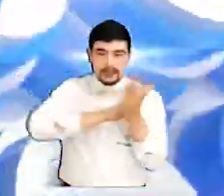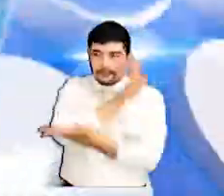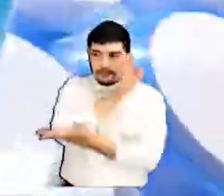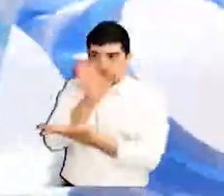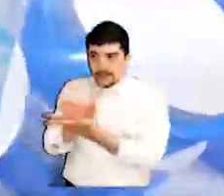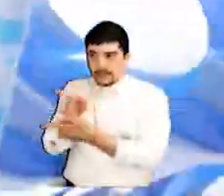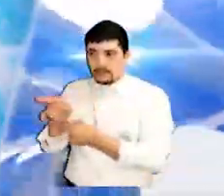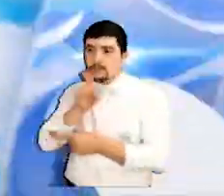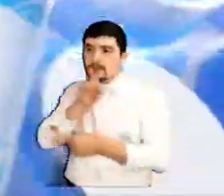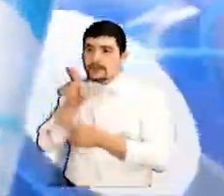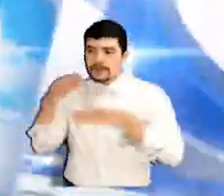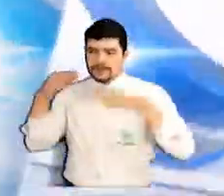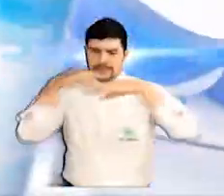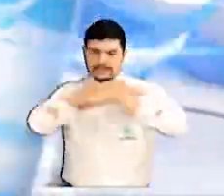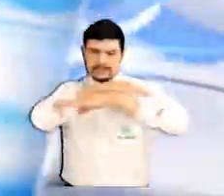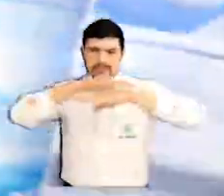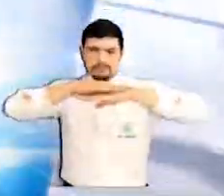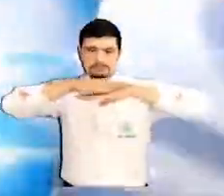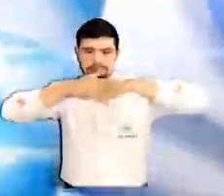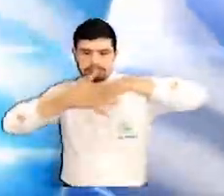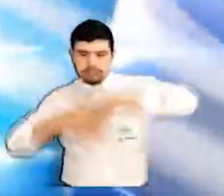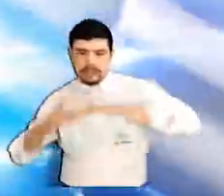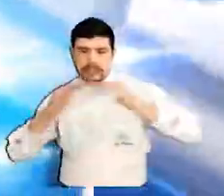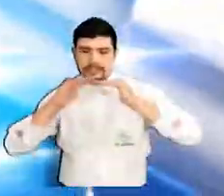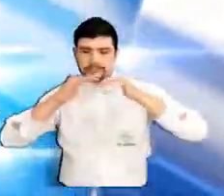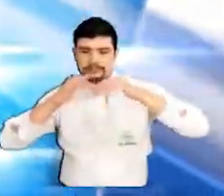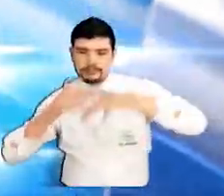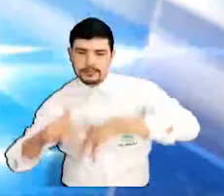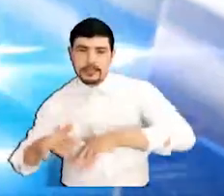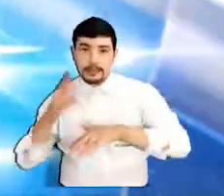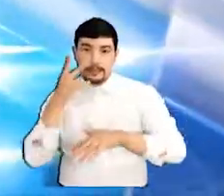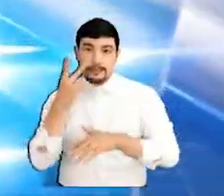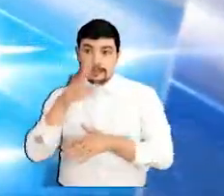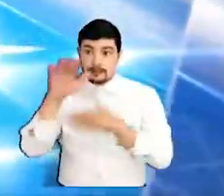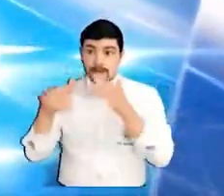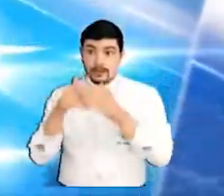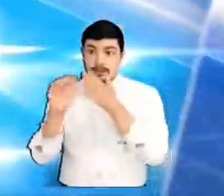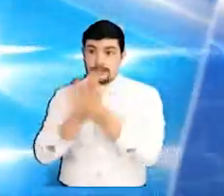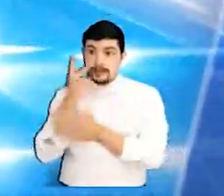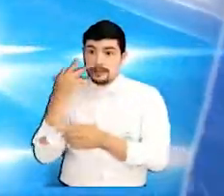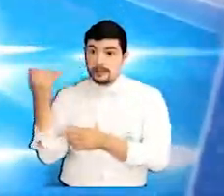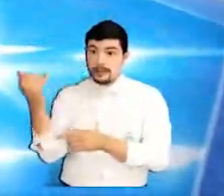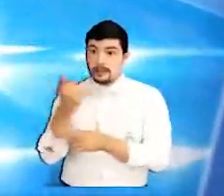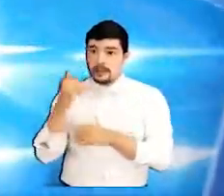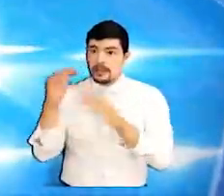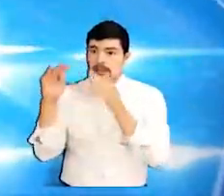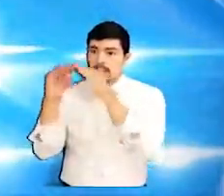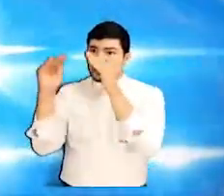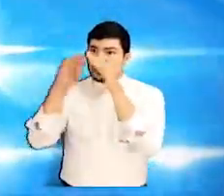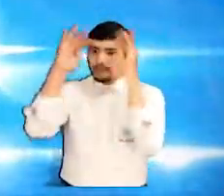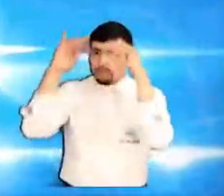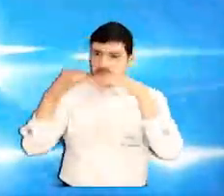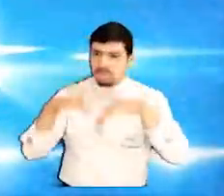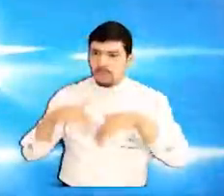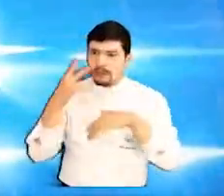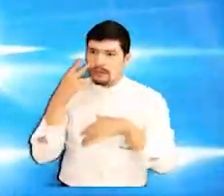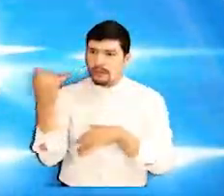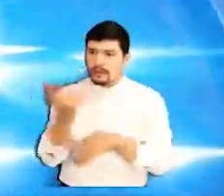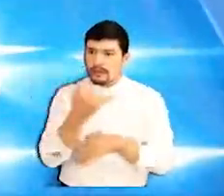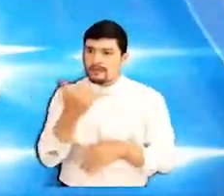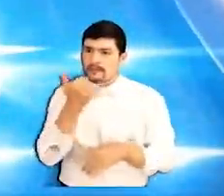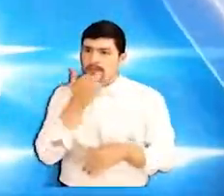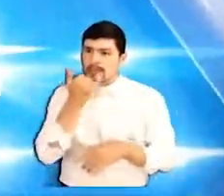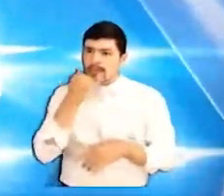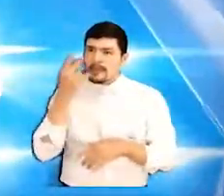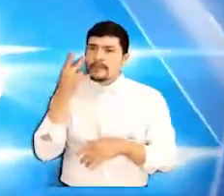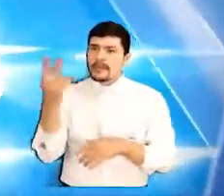Miren lo que sucedió enfrente de nosotros, la tragedia anunciada. Se vino todo eso y se vino la gente ahí. Yo creo que hay